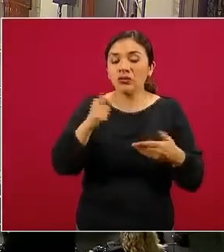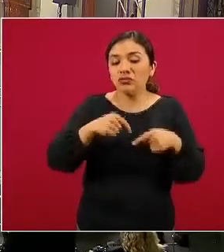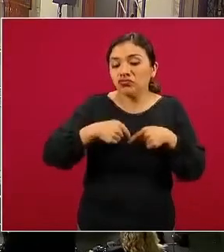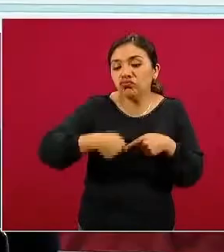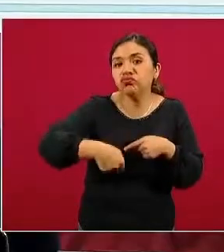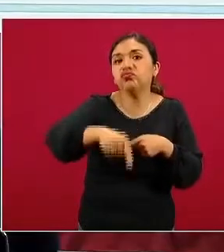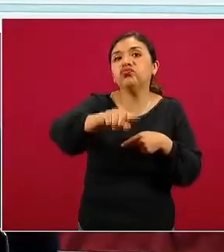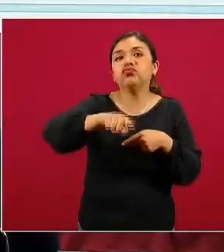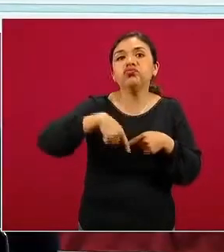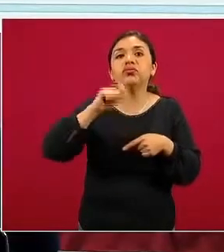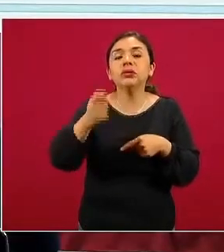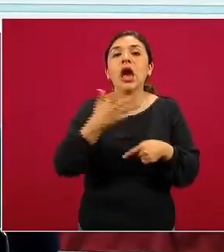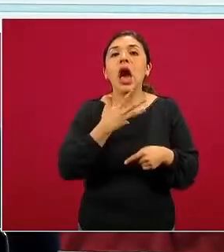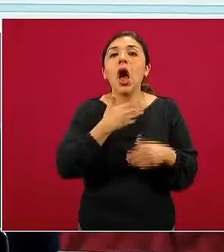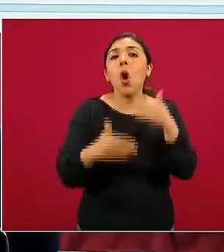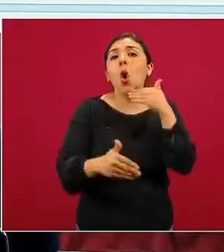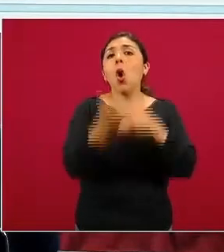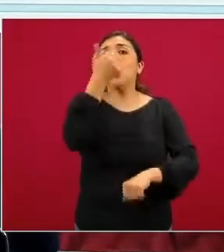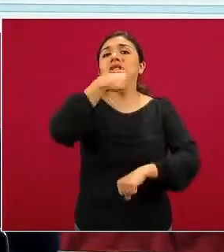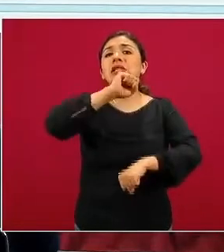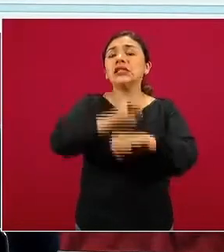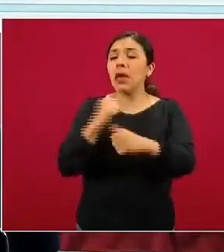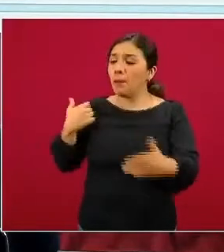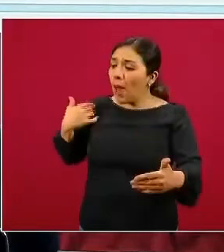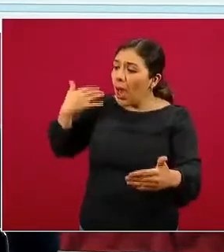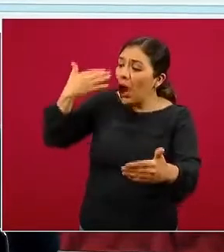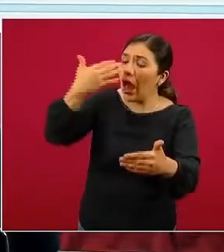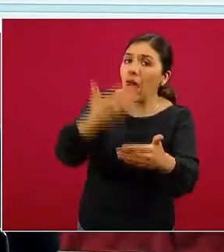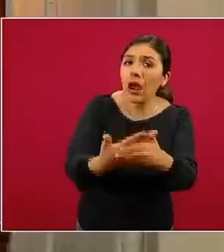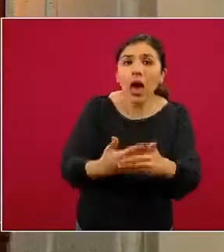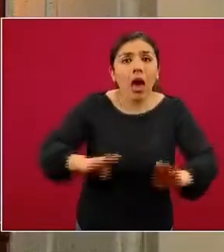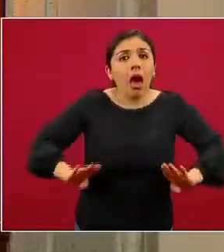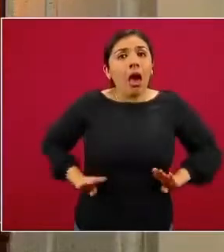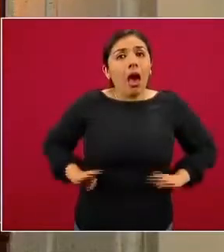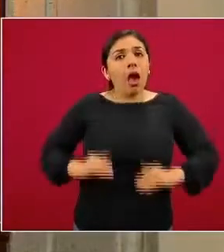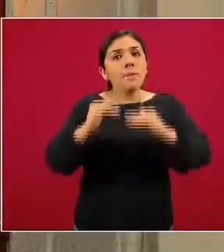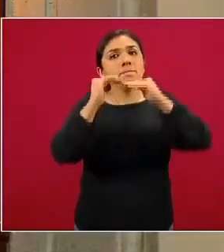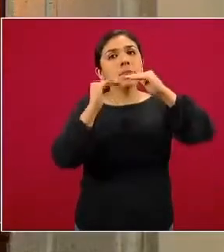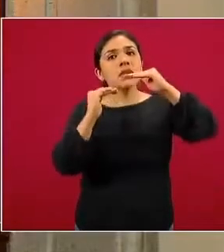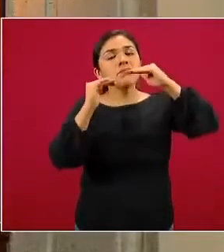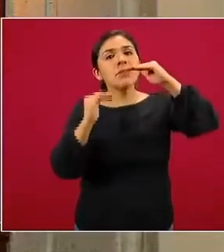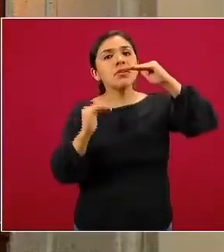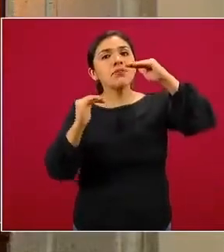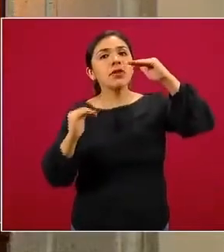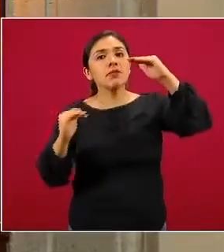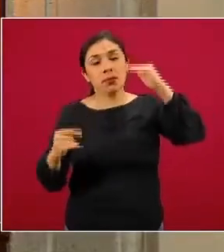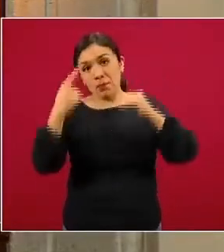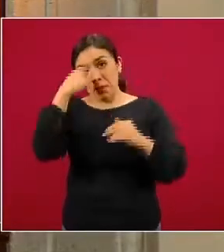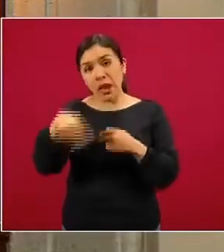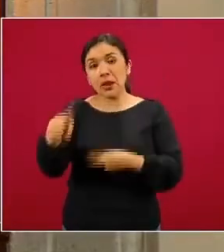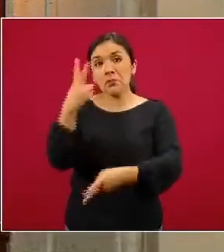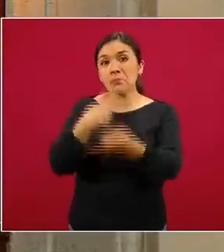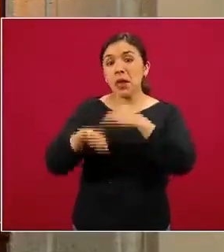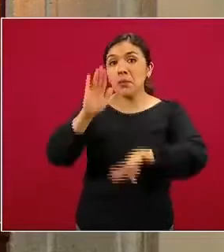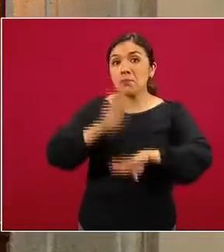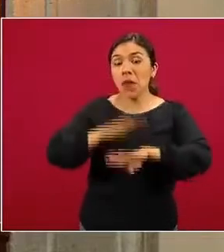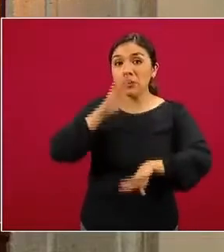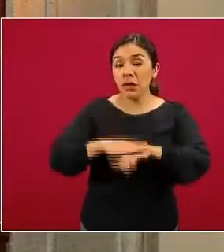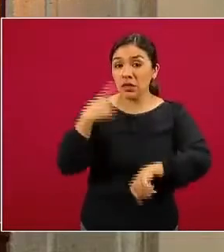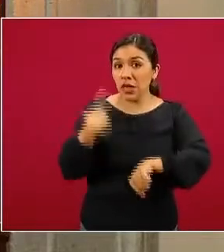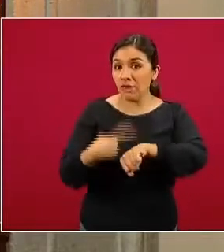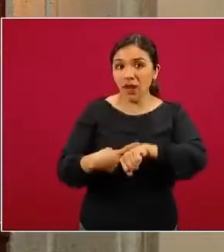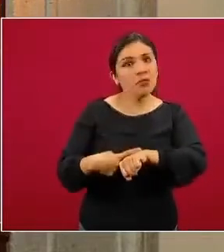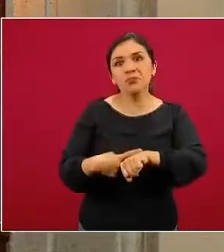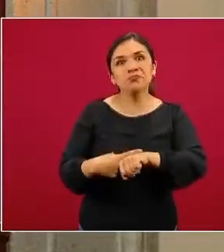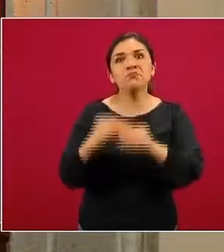ya una 11ª semana con una tendencia descendente en la presentación de los casos.